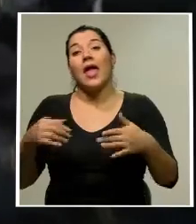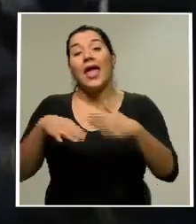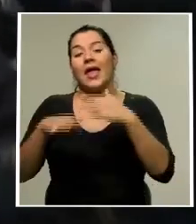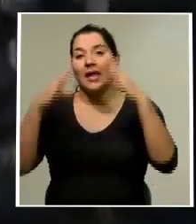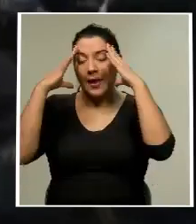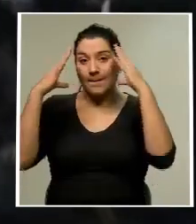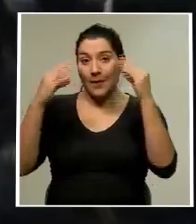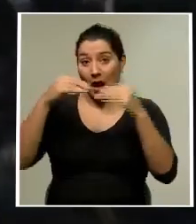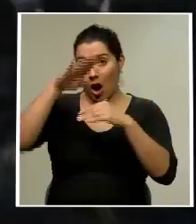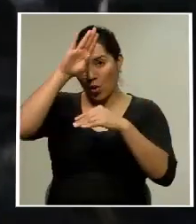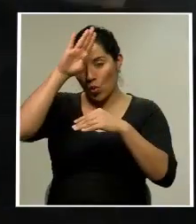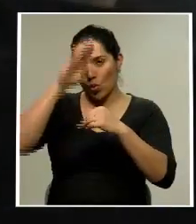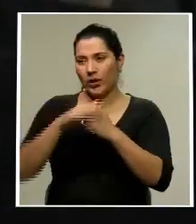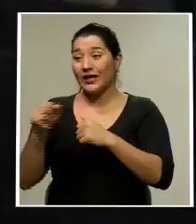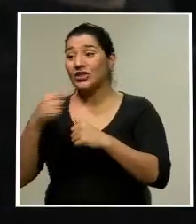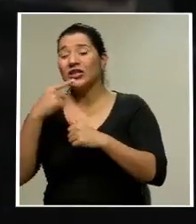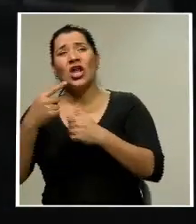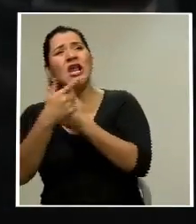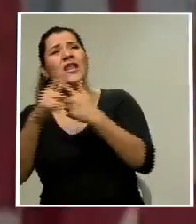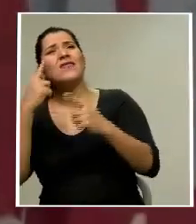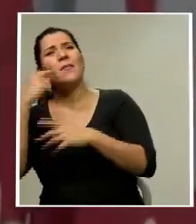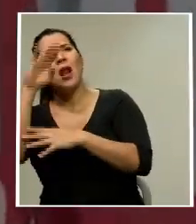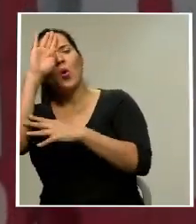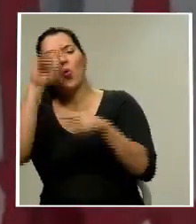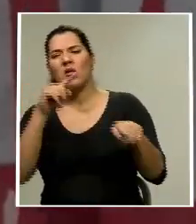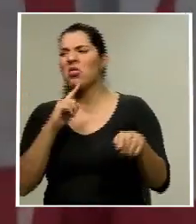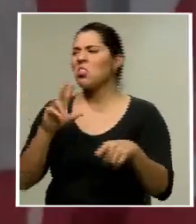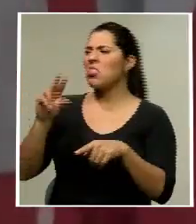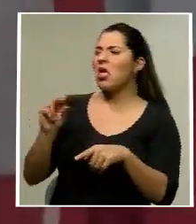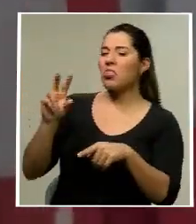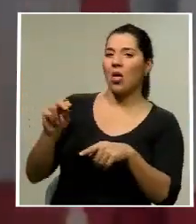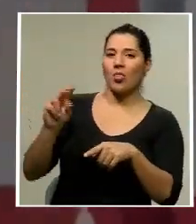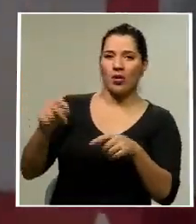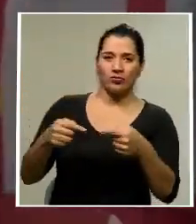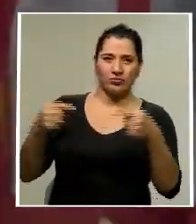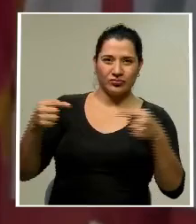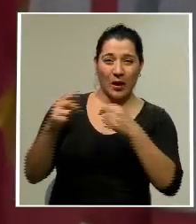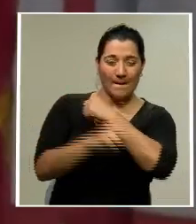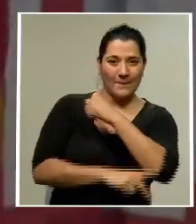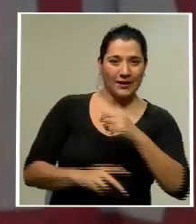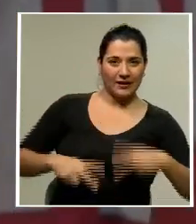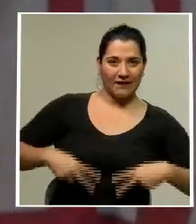contrapuestos: libertad para Cuba y el grito de las protestas: patria y vida.